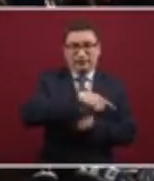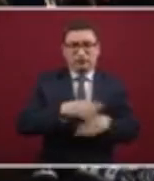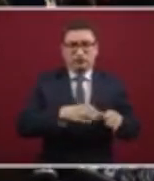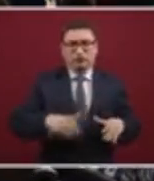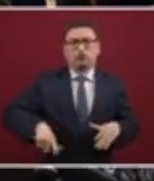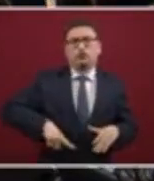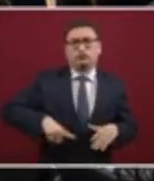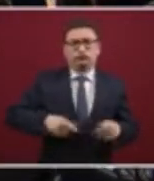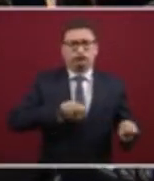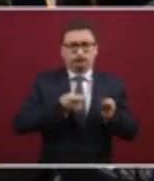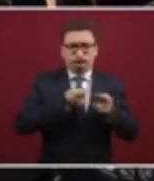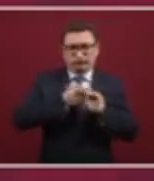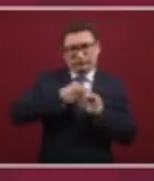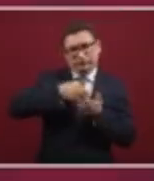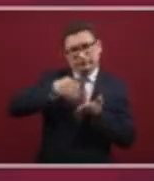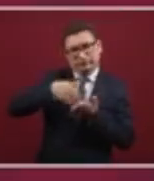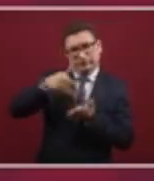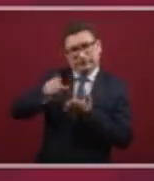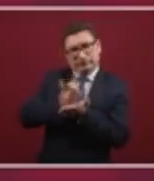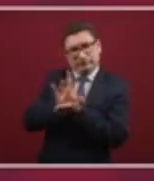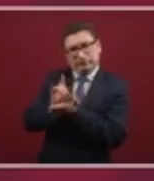pero al mismo tiempo arriba